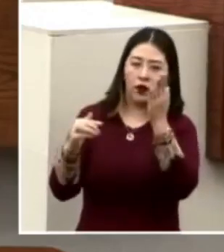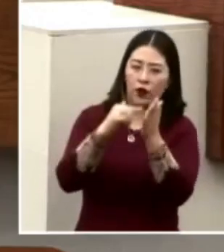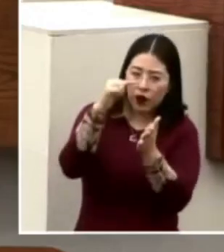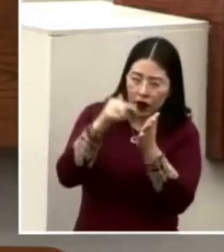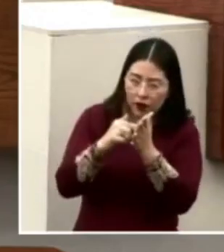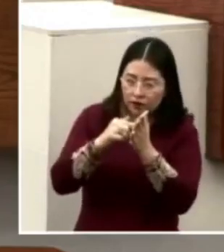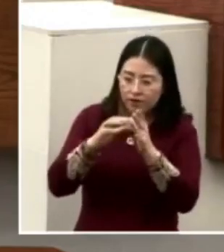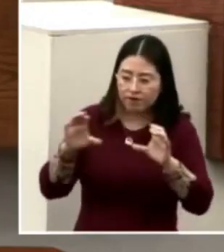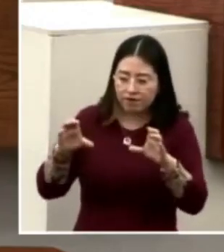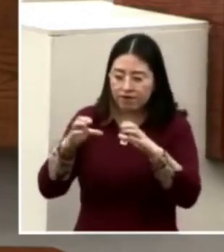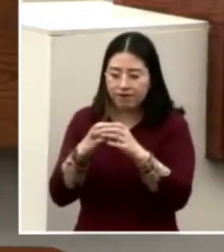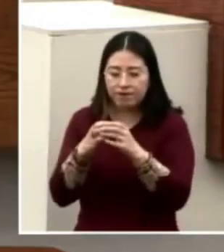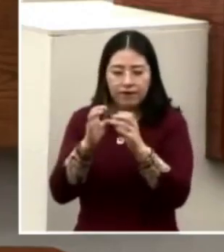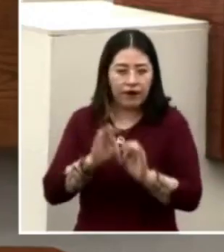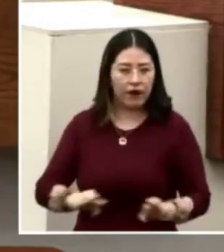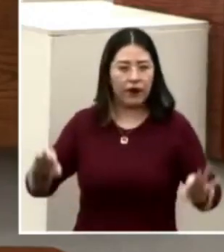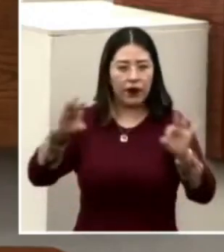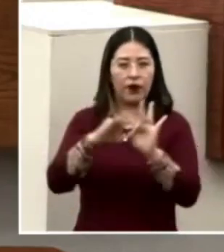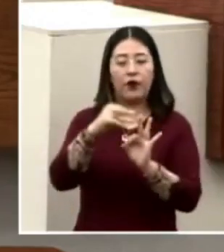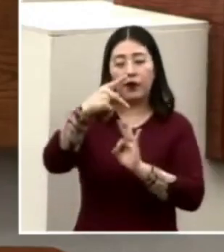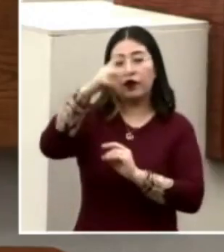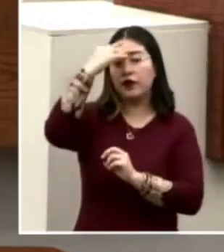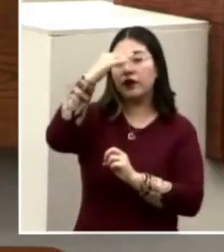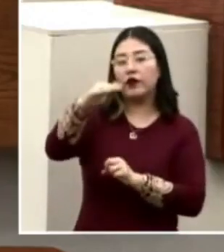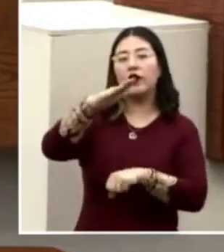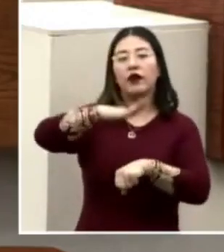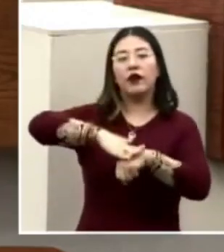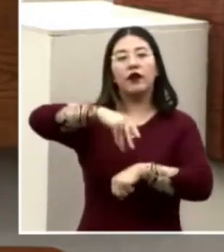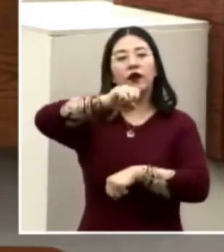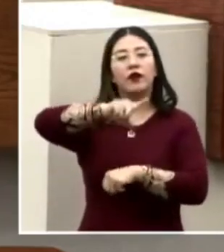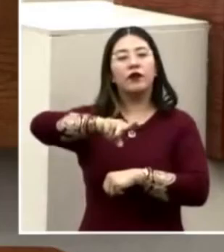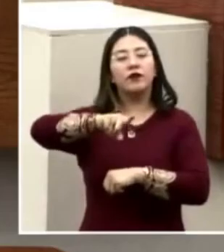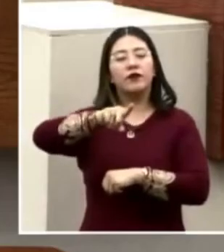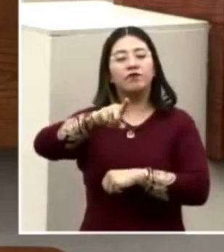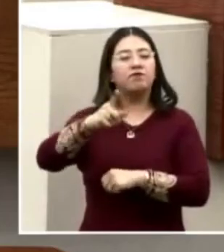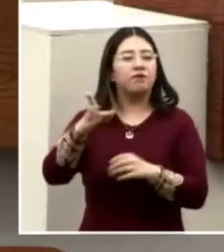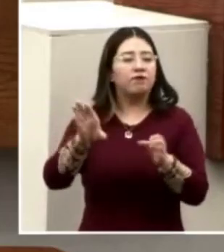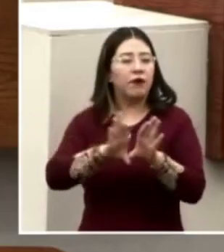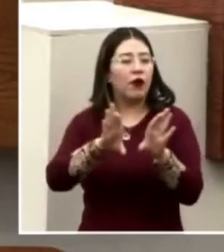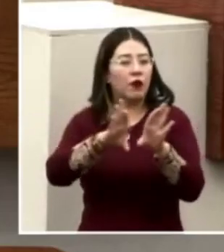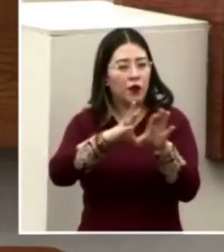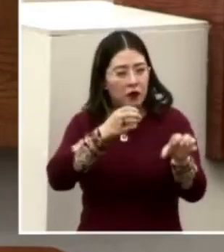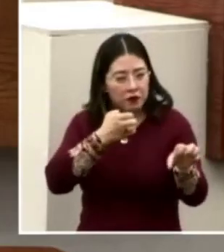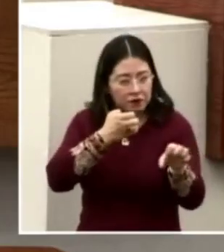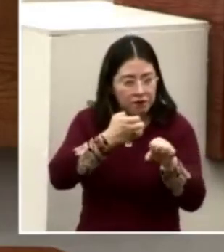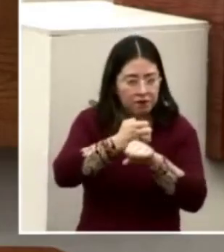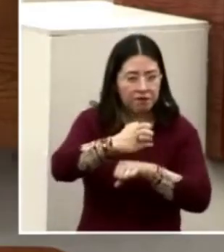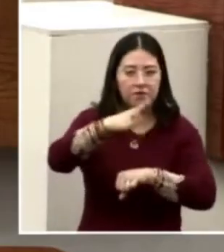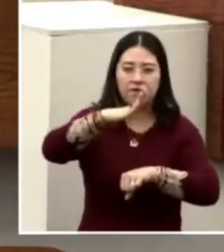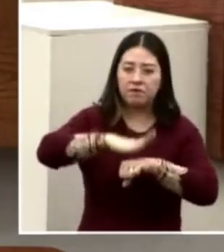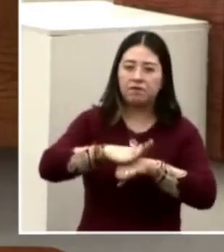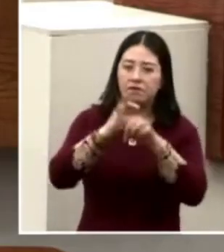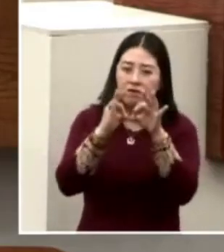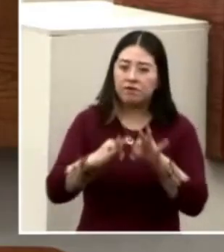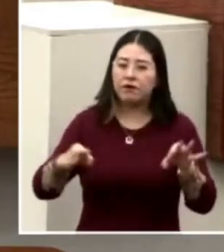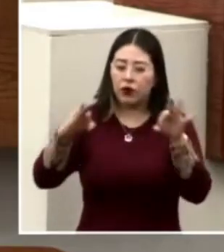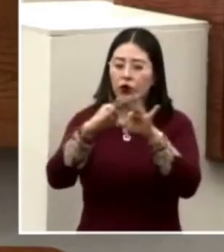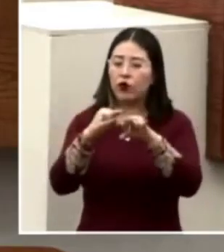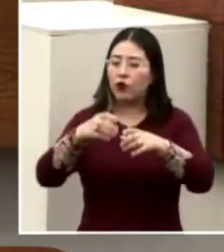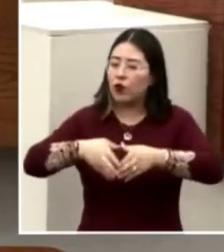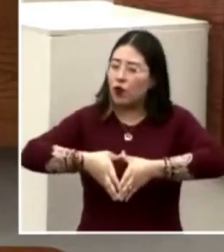regional, son un estado pujante, con